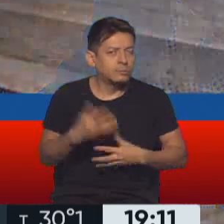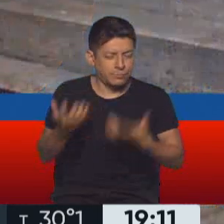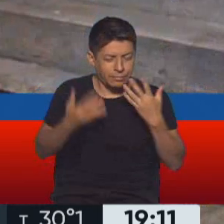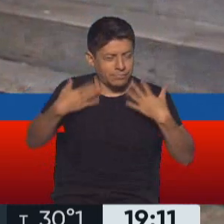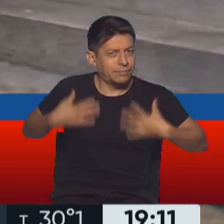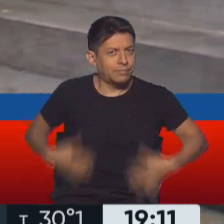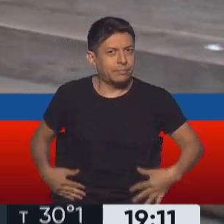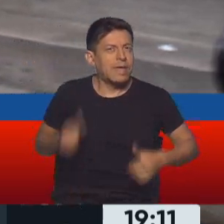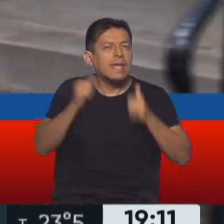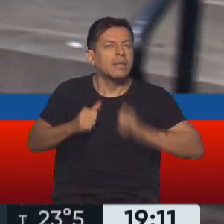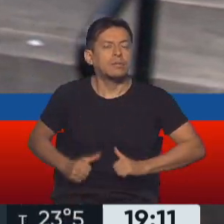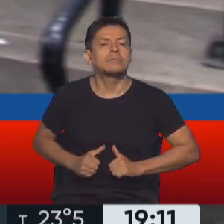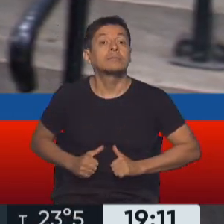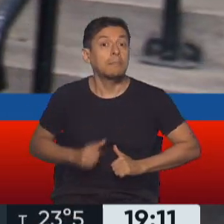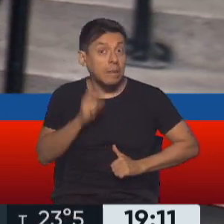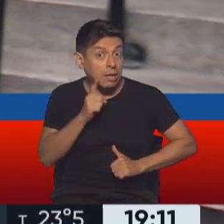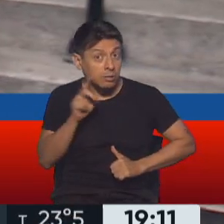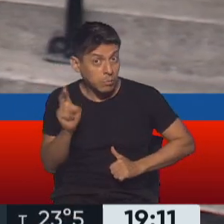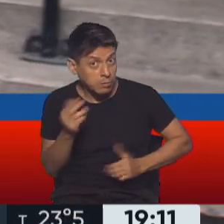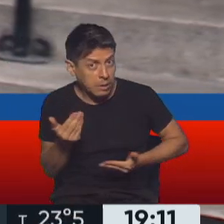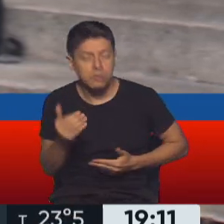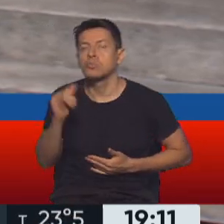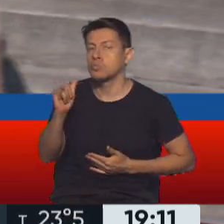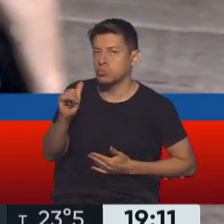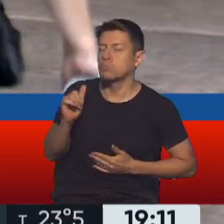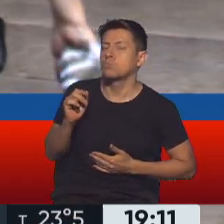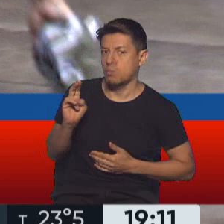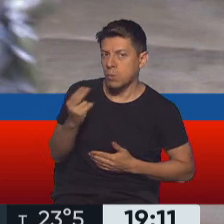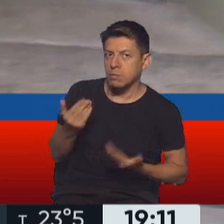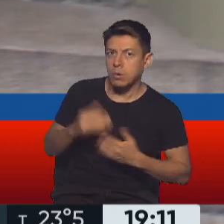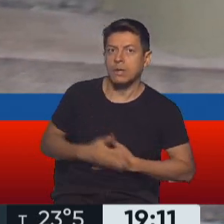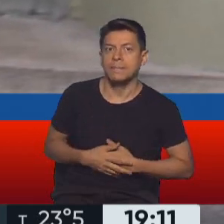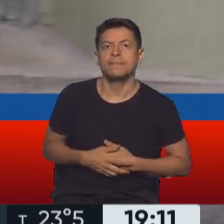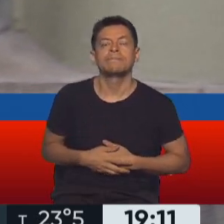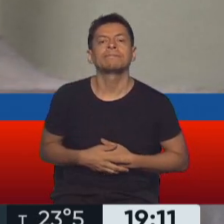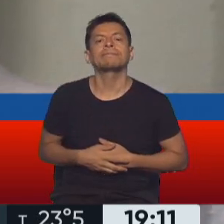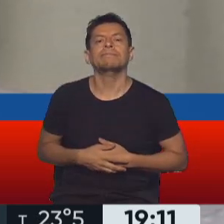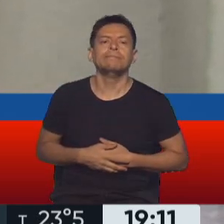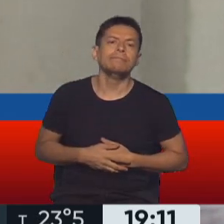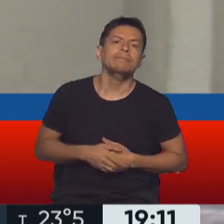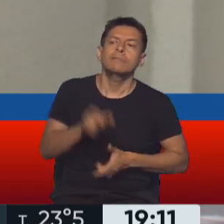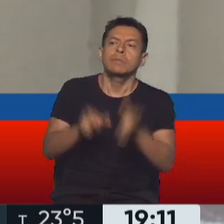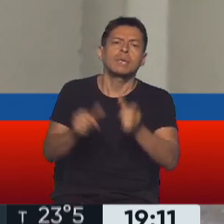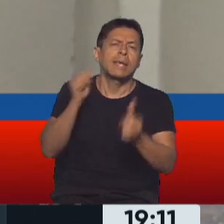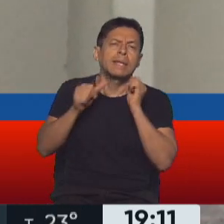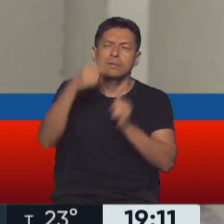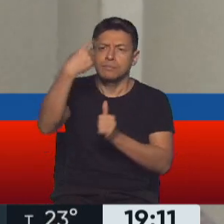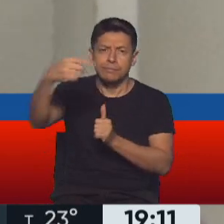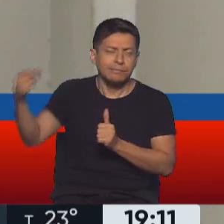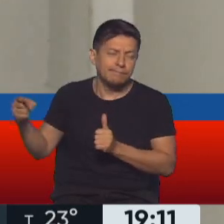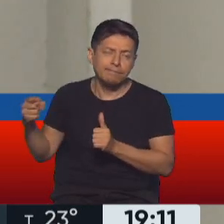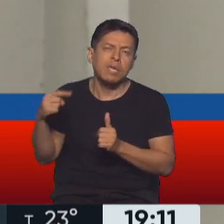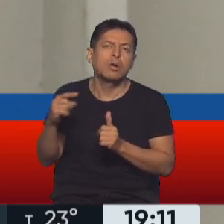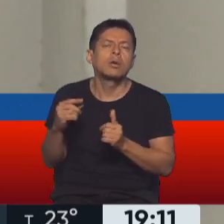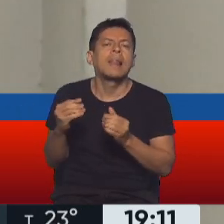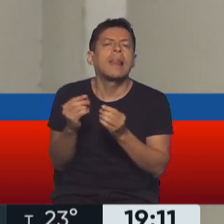tiene. ¿Hay peligro de vida? Hay riesgo de vida, sí. Hay otros casos, pero afortunadamente mucho más